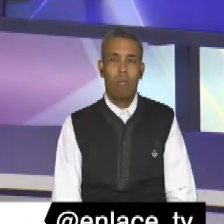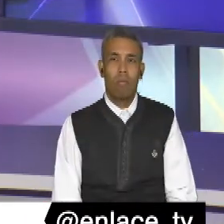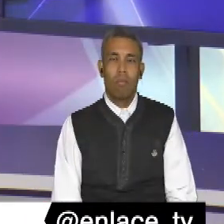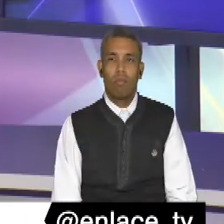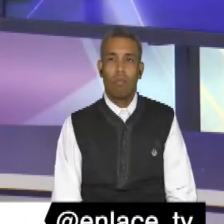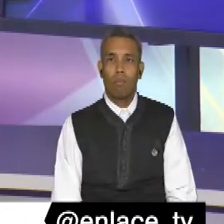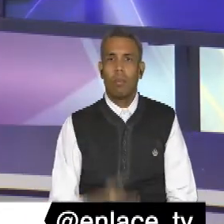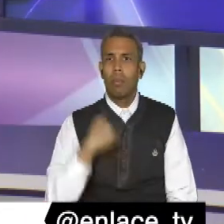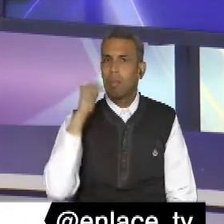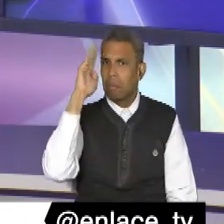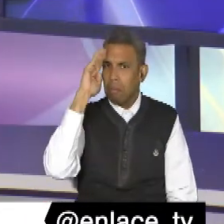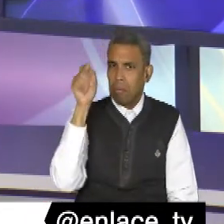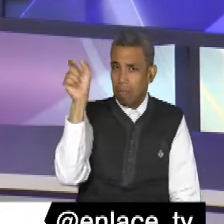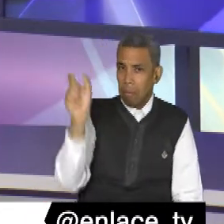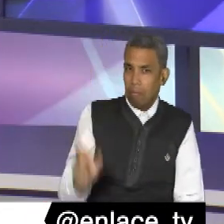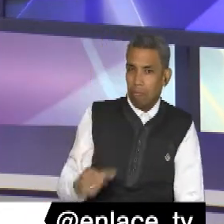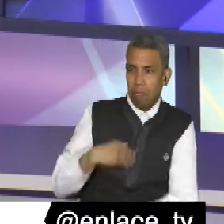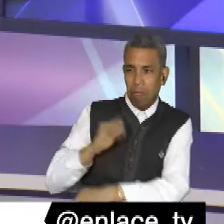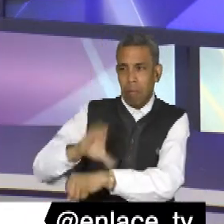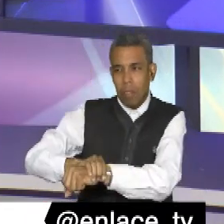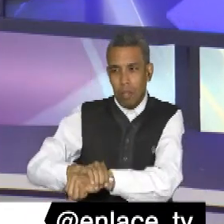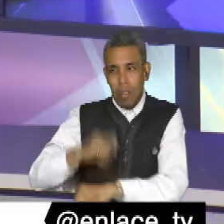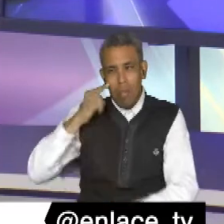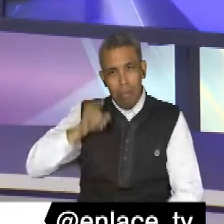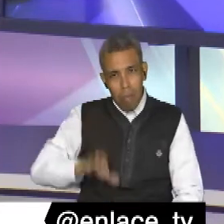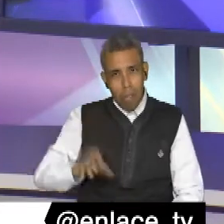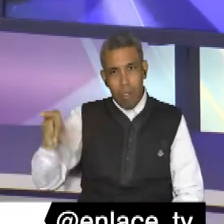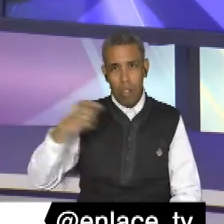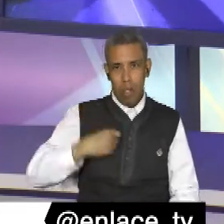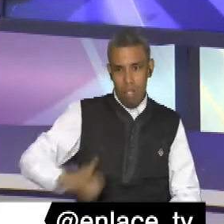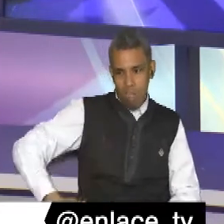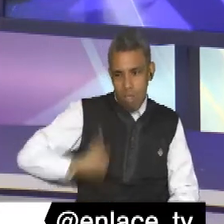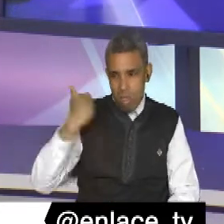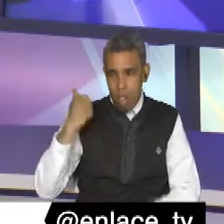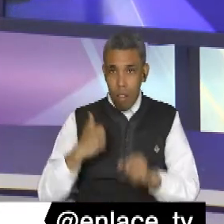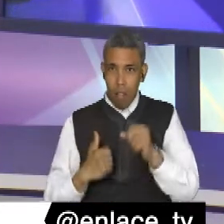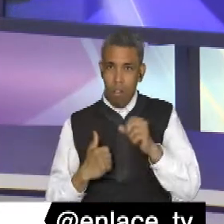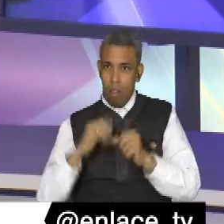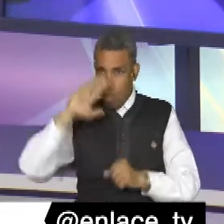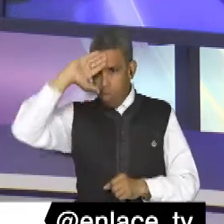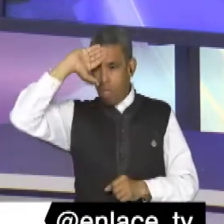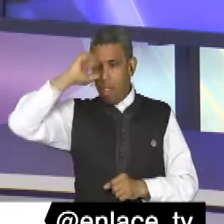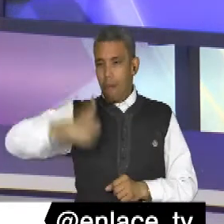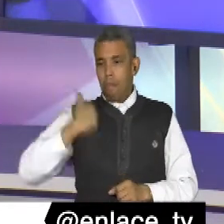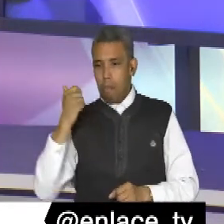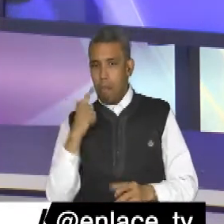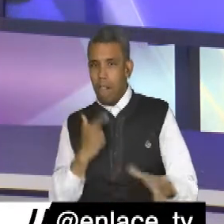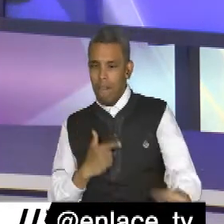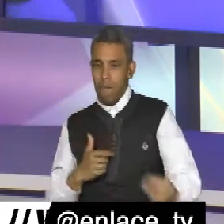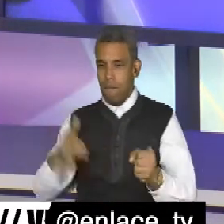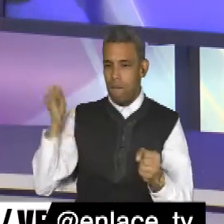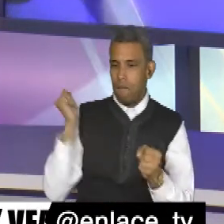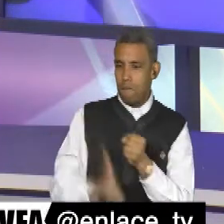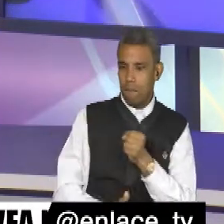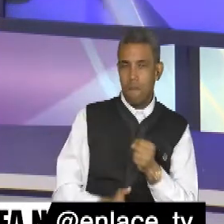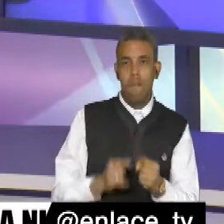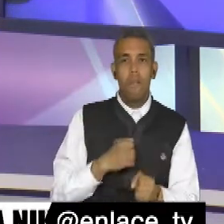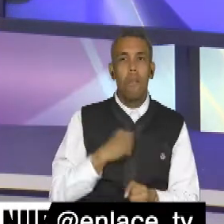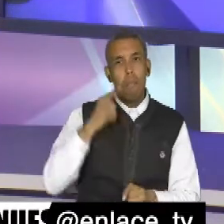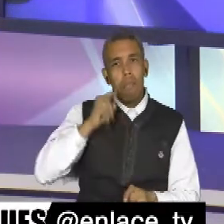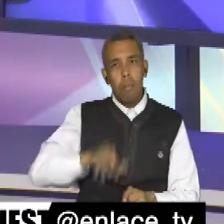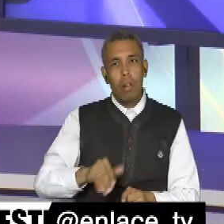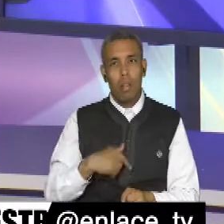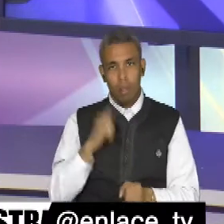capturó a un presunto abusador sexual y a dos presuntos extorsionistas. Estas detenciones hacen parte de los resultados de